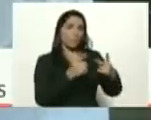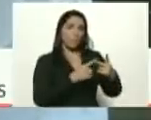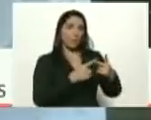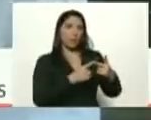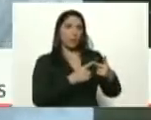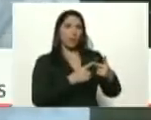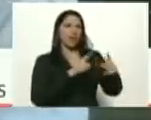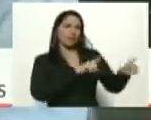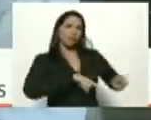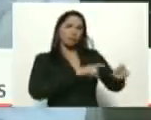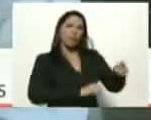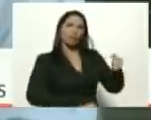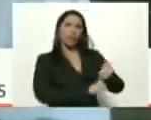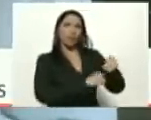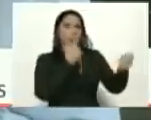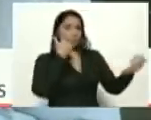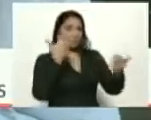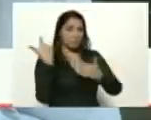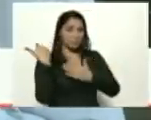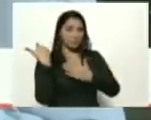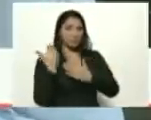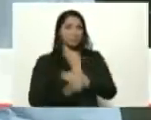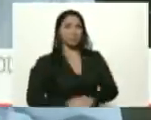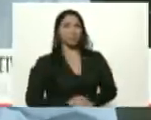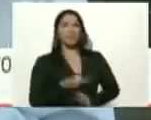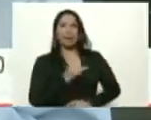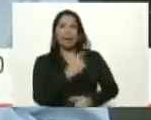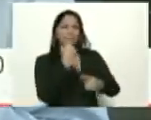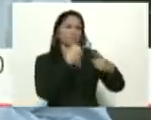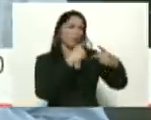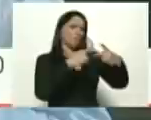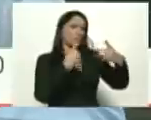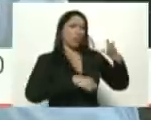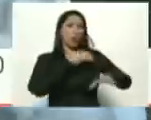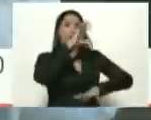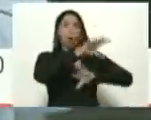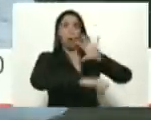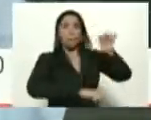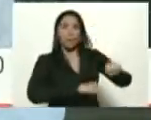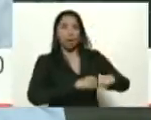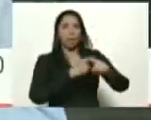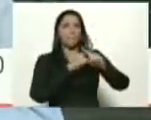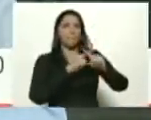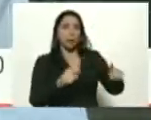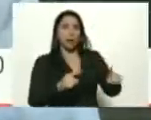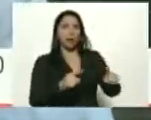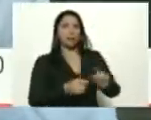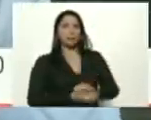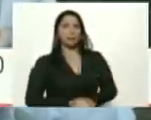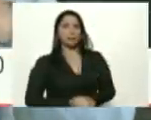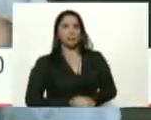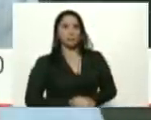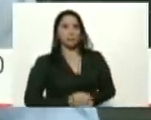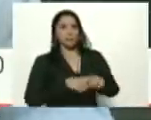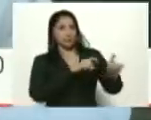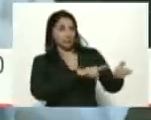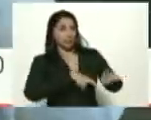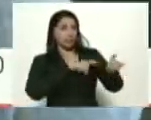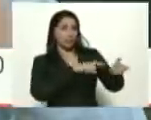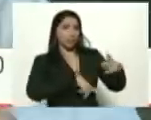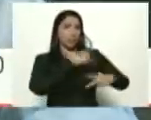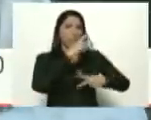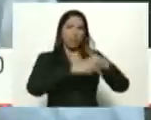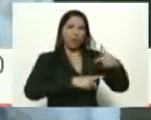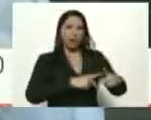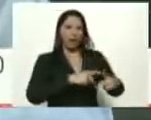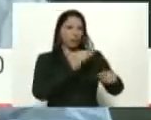que como usted ve ahí detrás, tenemos un conjunto de equipos comprados para la pequeña escala, para el plan Conuco,